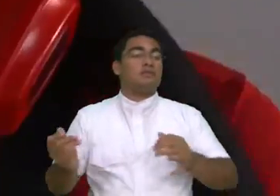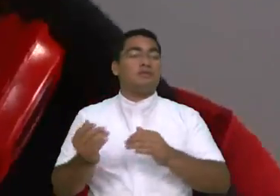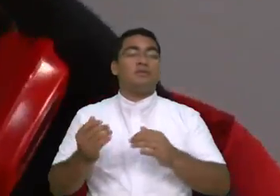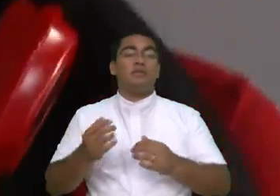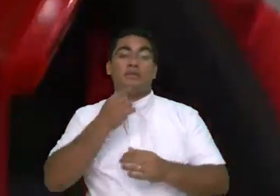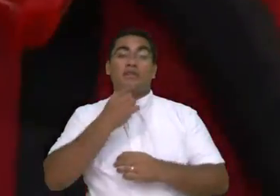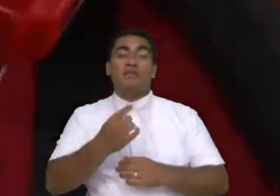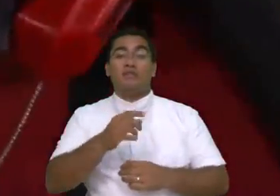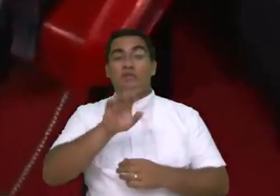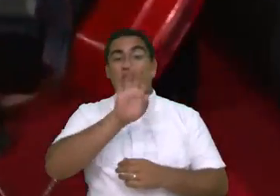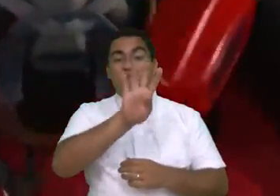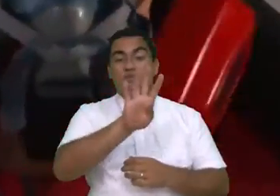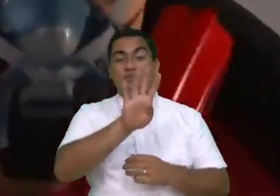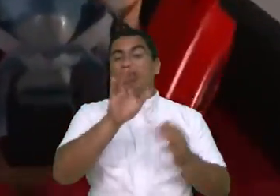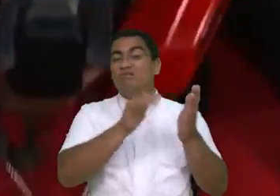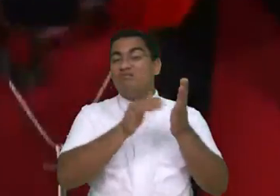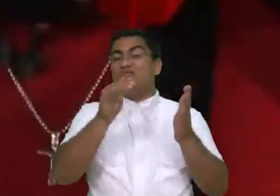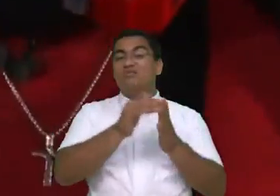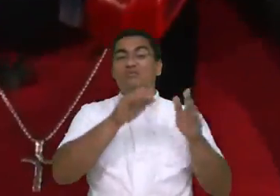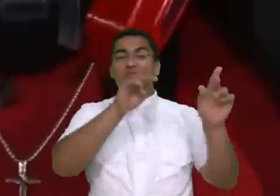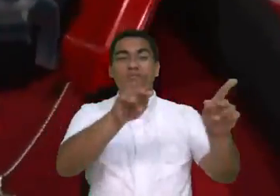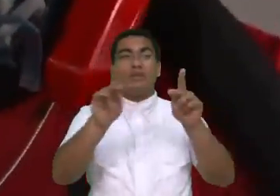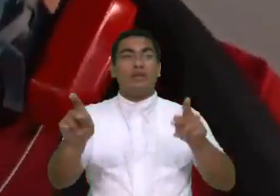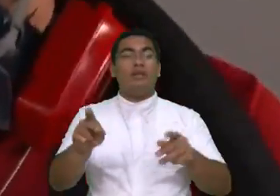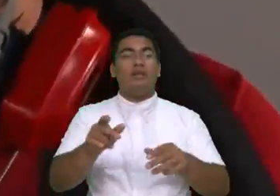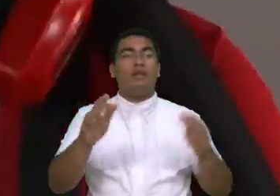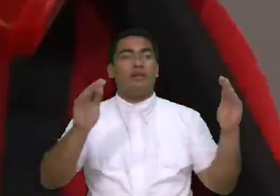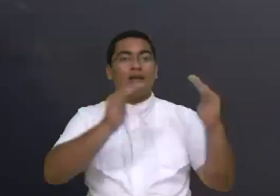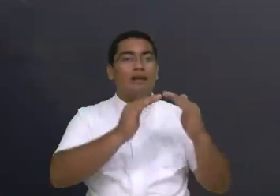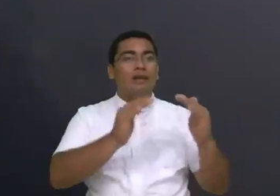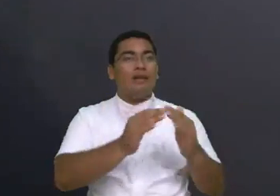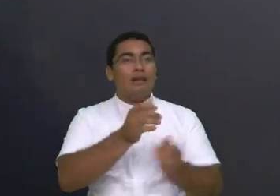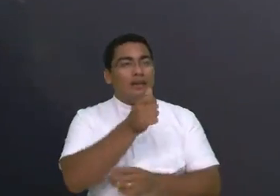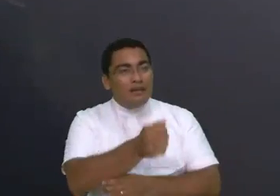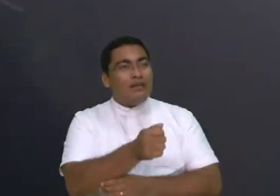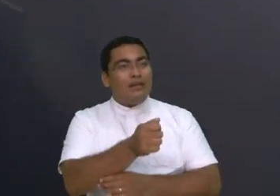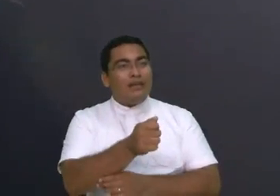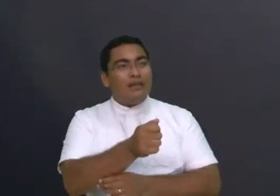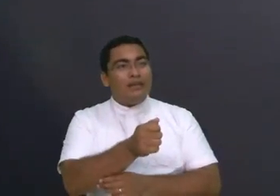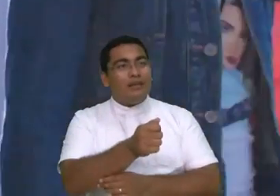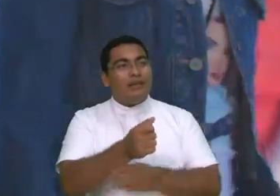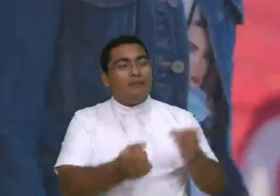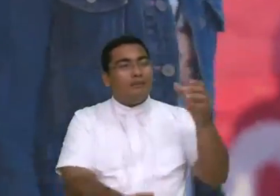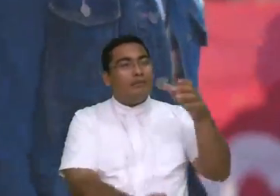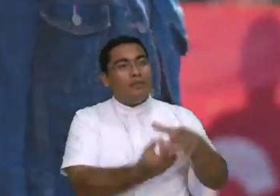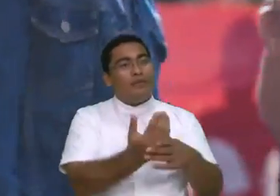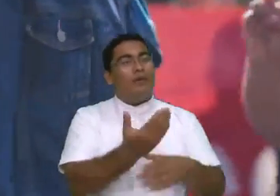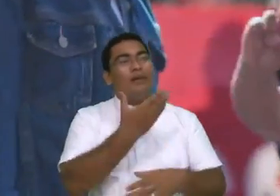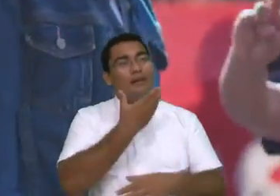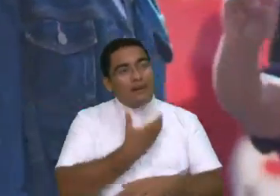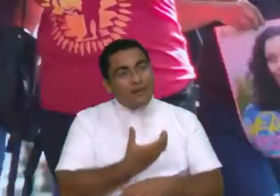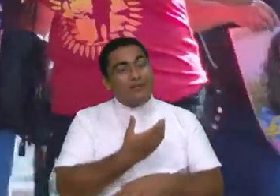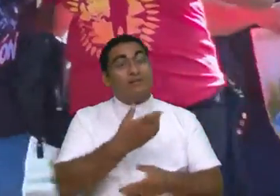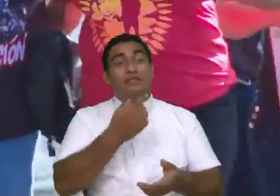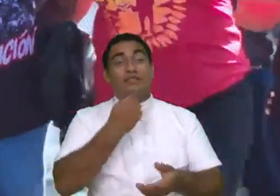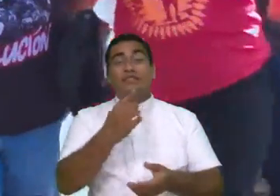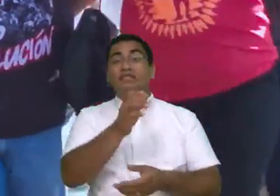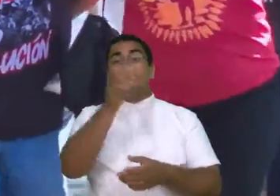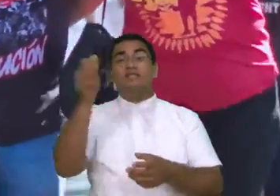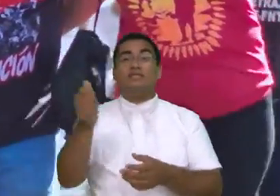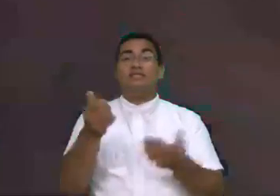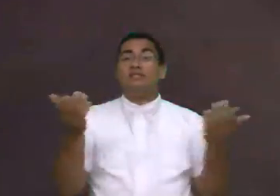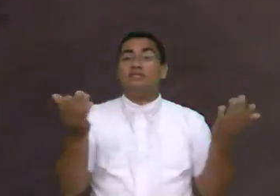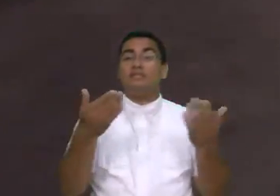4 millones de televidentes pudieron seguir desde sus hogares esa hazaña en el volcán. En otro orden, recordó que